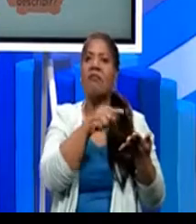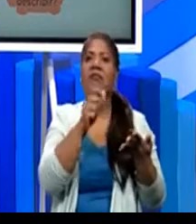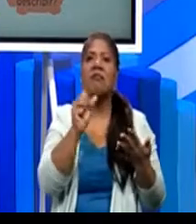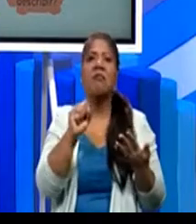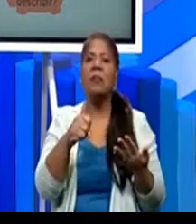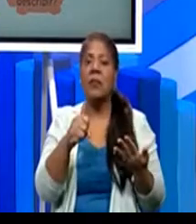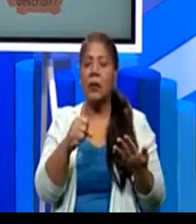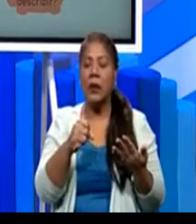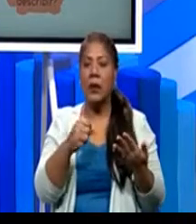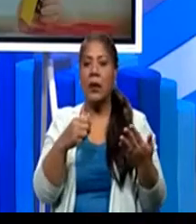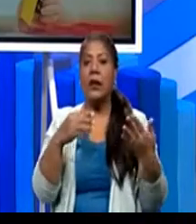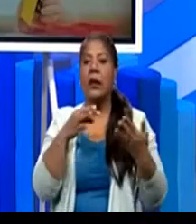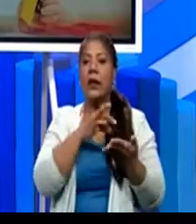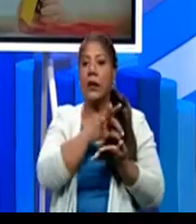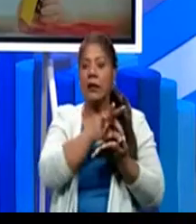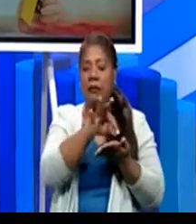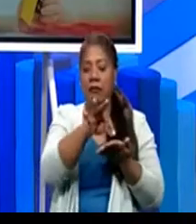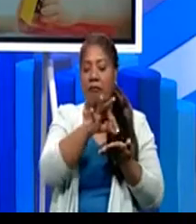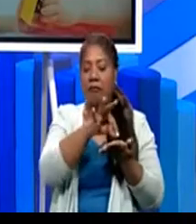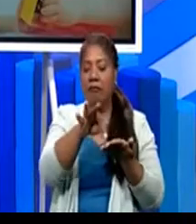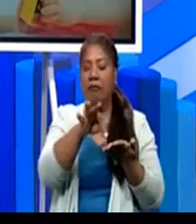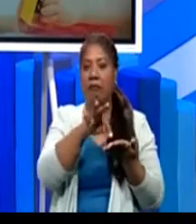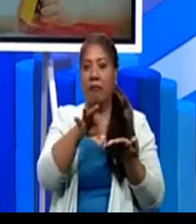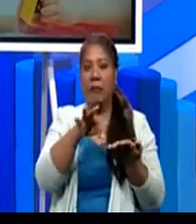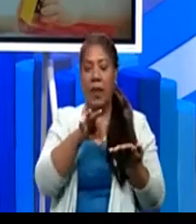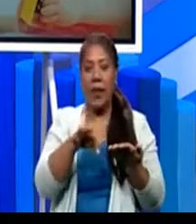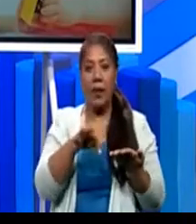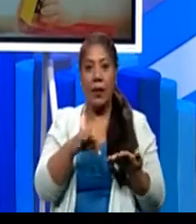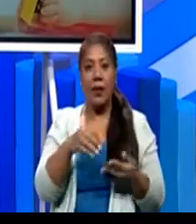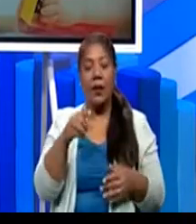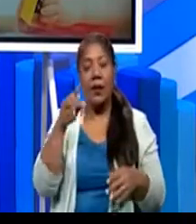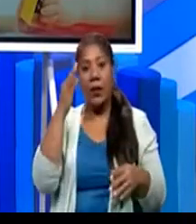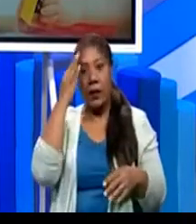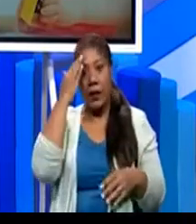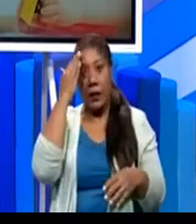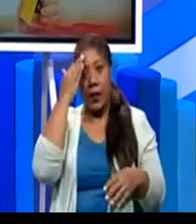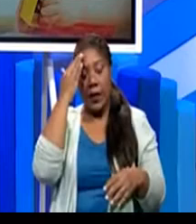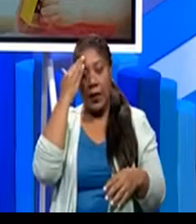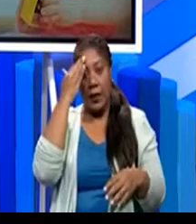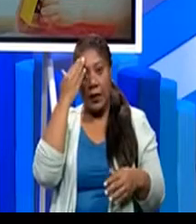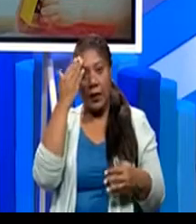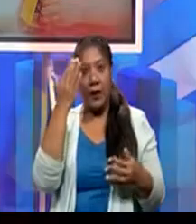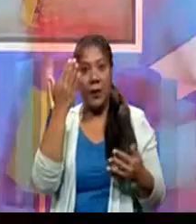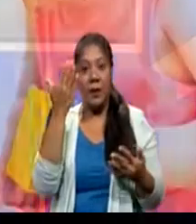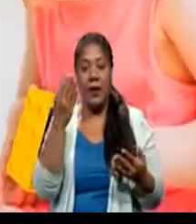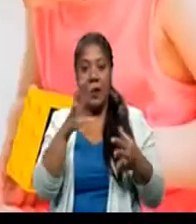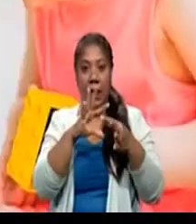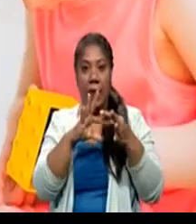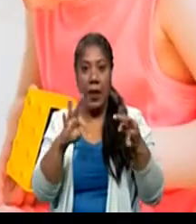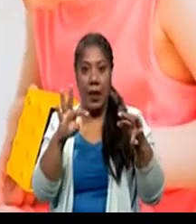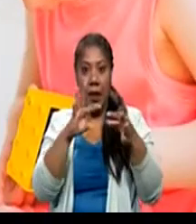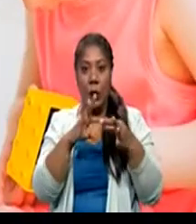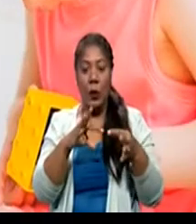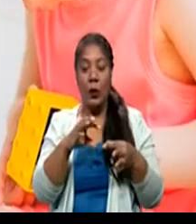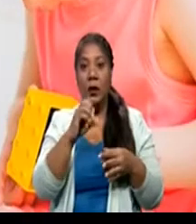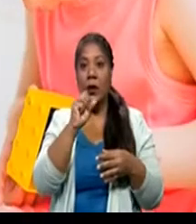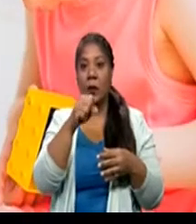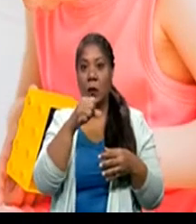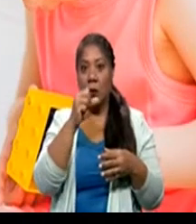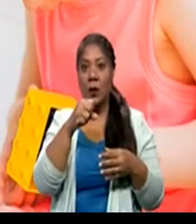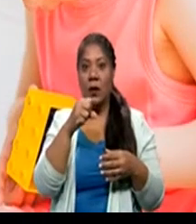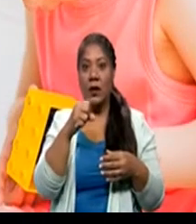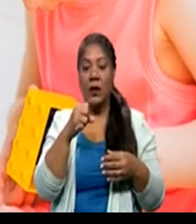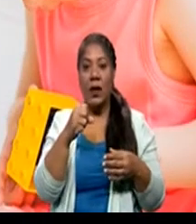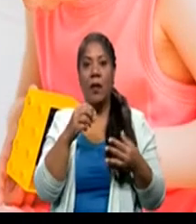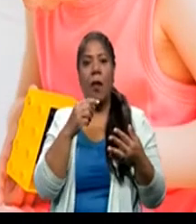quiera. Continuamos aquí. ¿Sabías que en los cuentos nosotros podemos